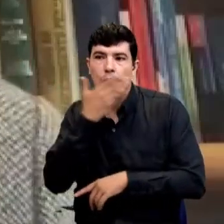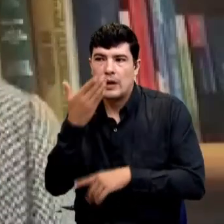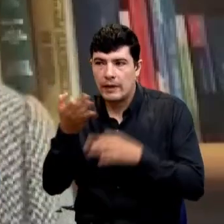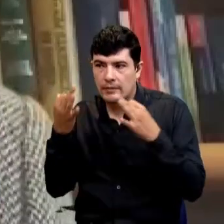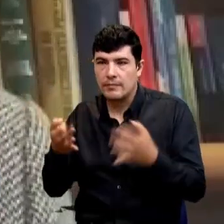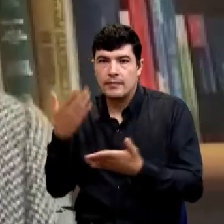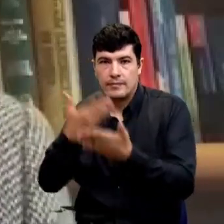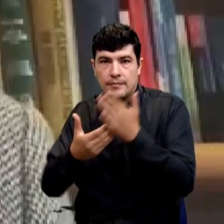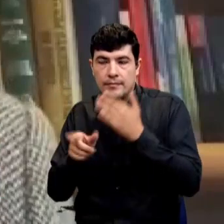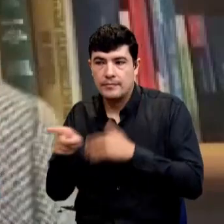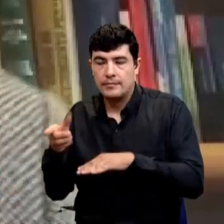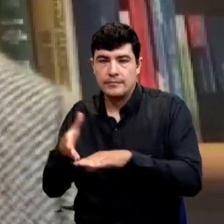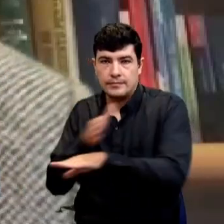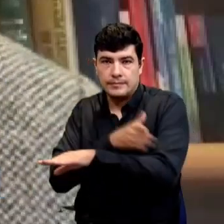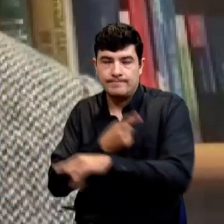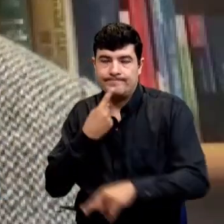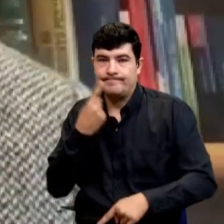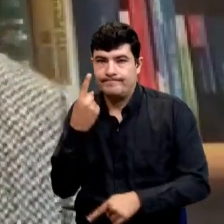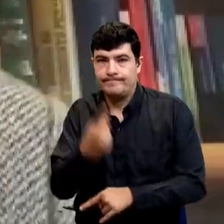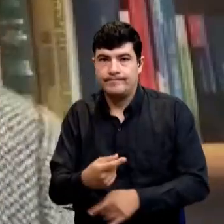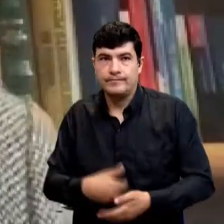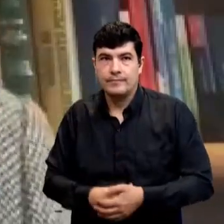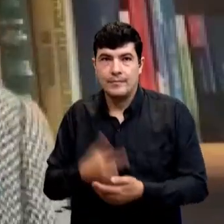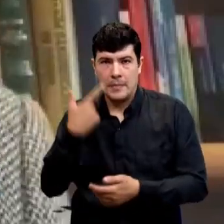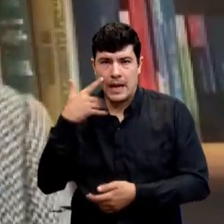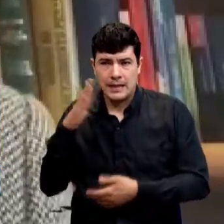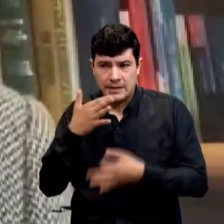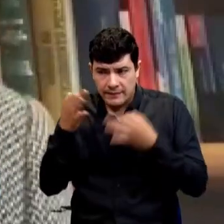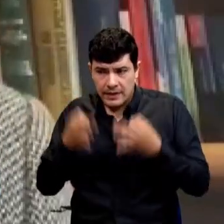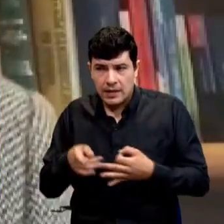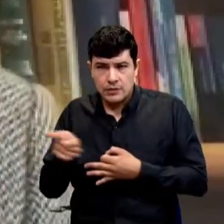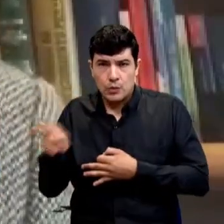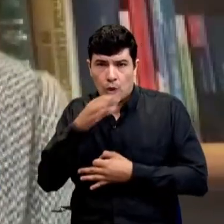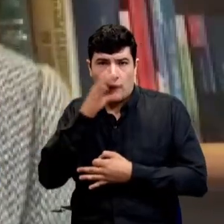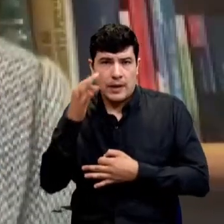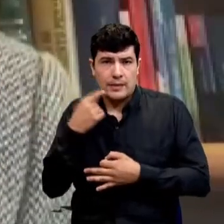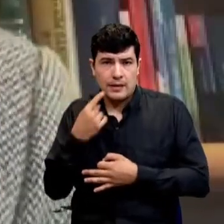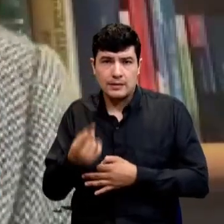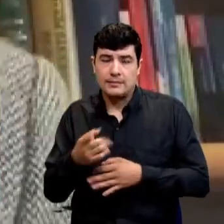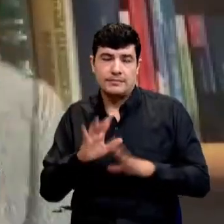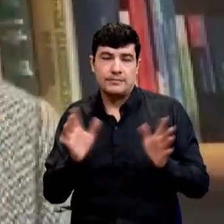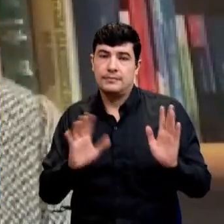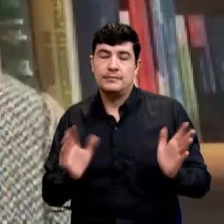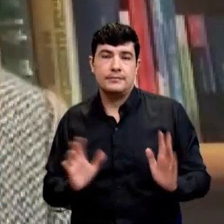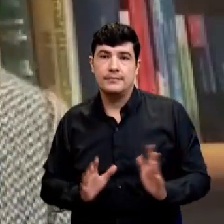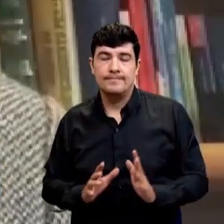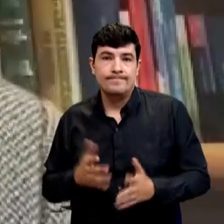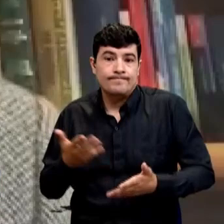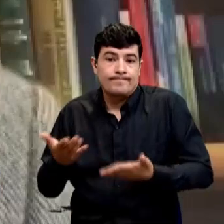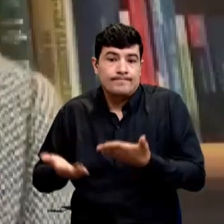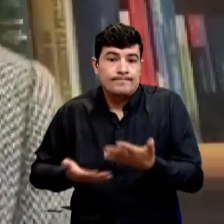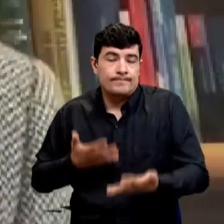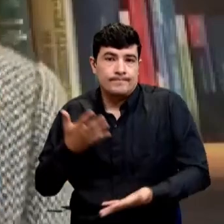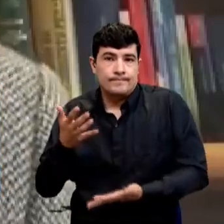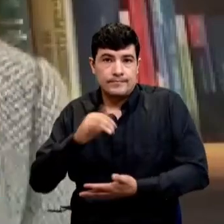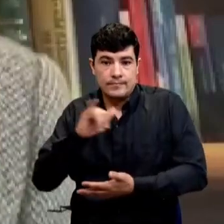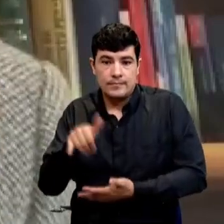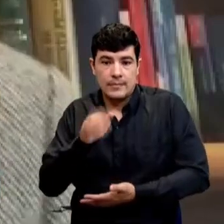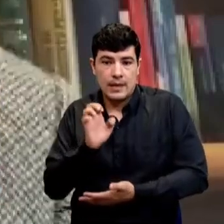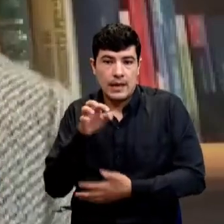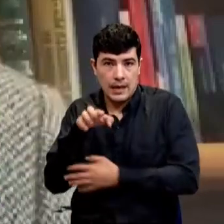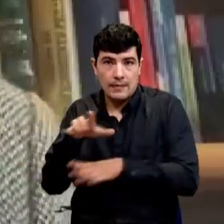dice. Todo parecería indicar que eso no fue así y entonces probablemente la JEP no lo